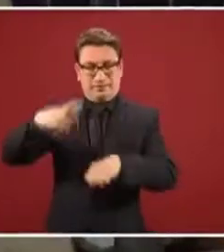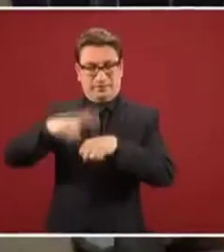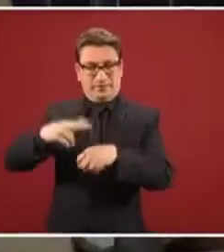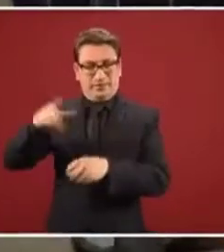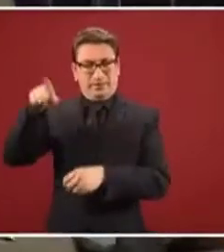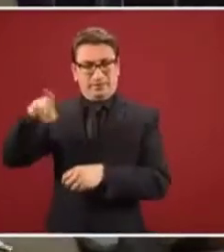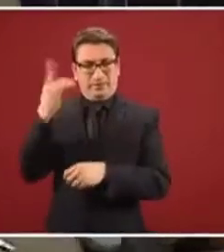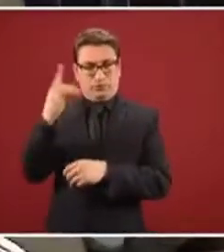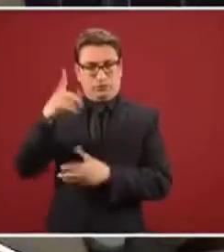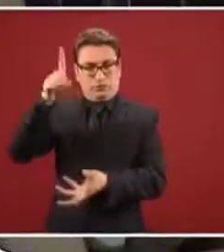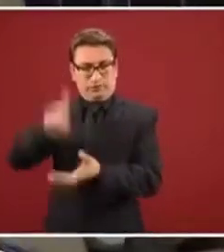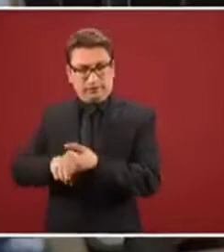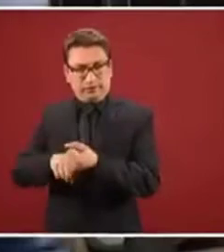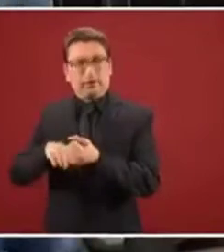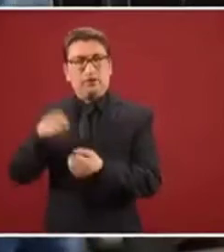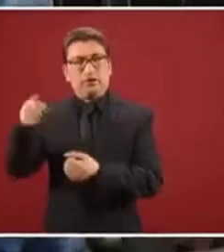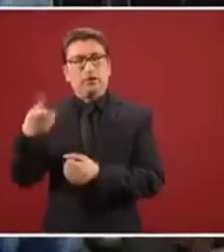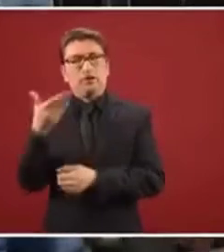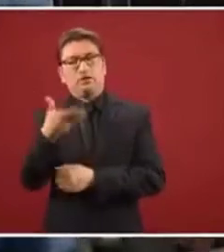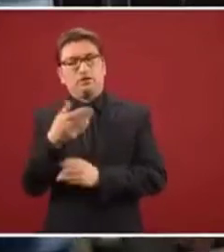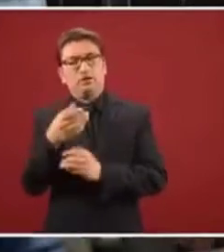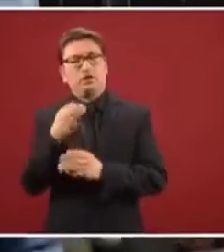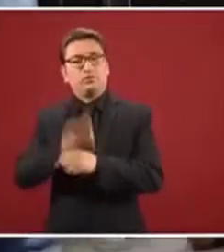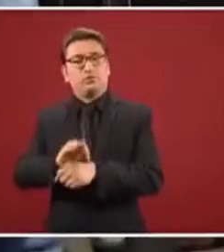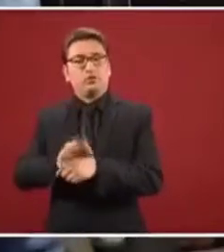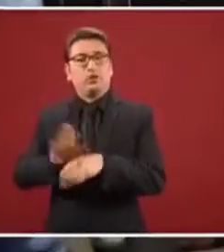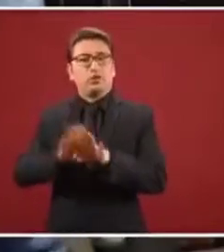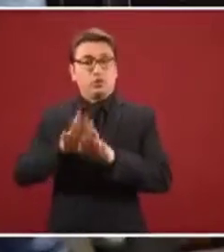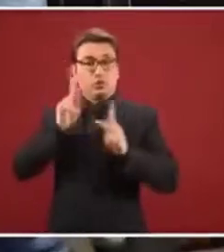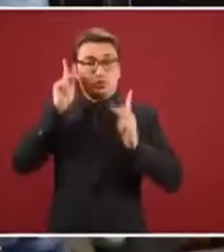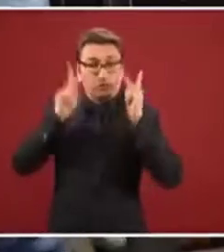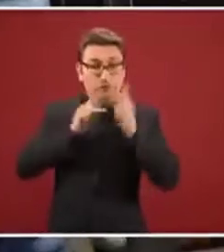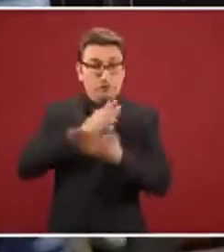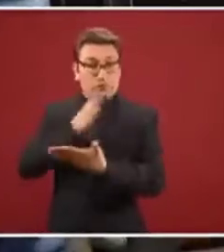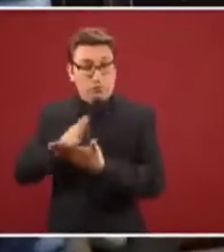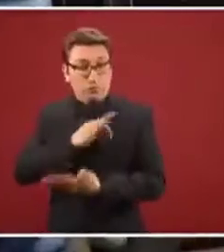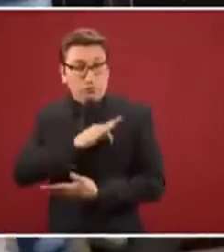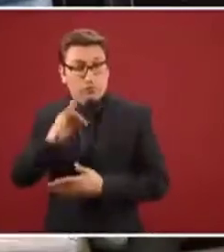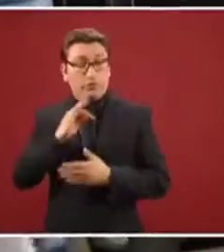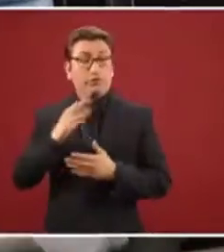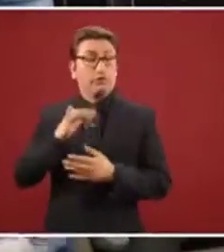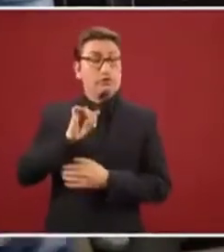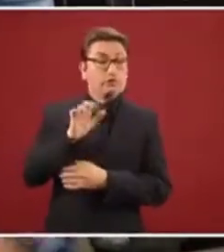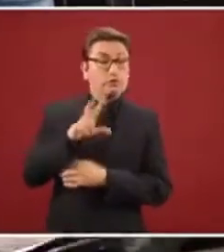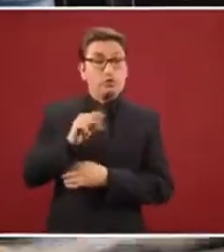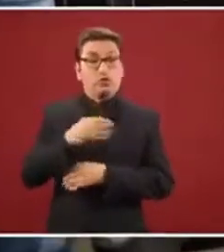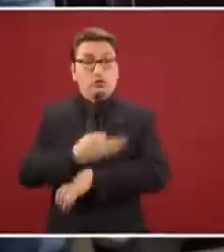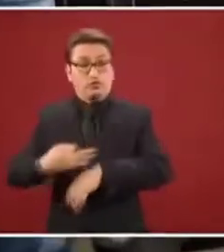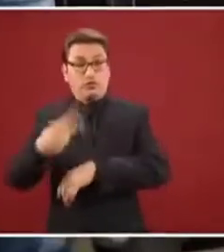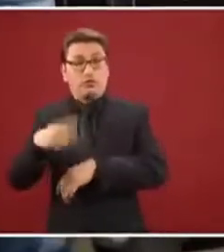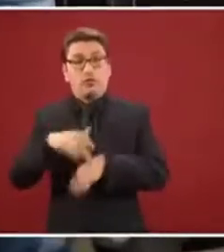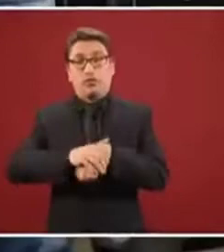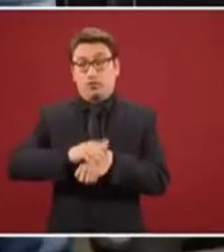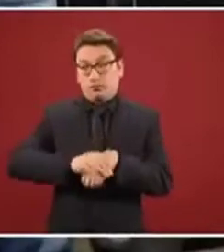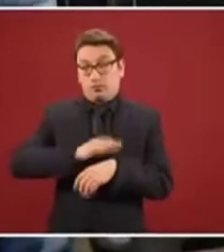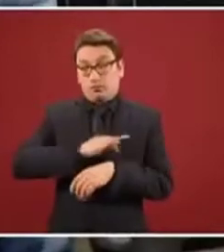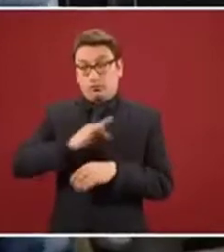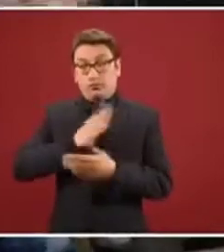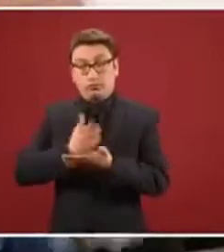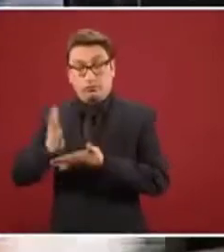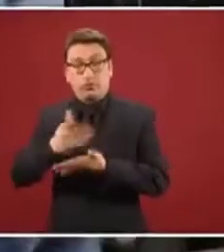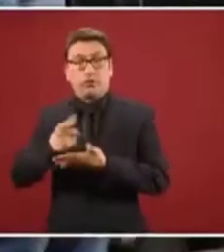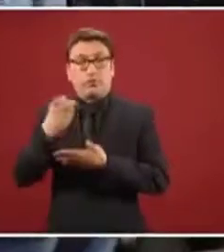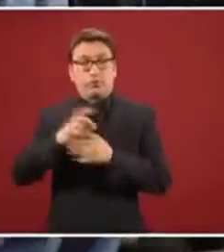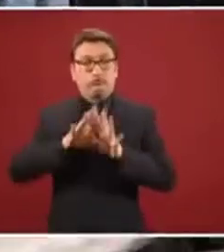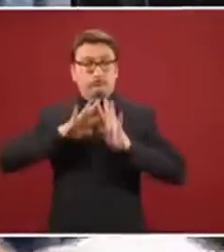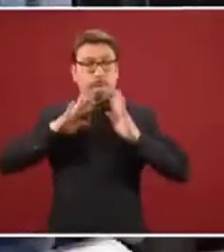embajada solicitando el asilo? ¿Reciben visitas, no reciben visitas de familiares, amigos? Por eso la